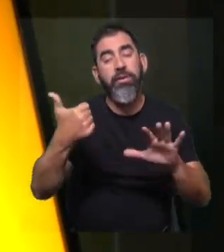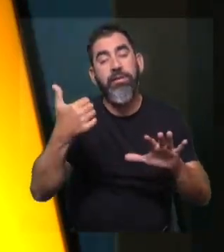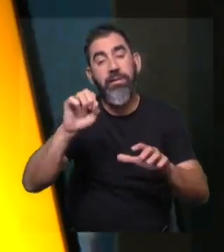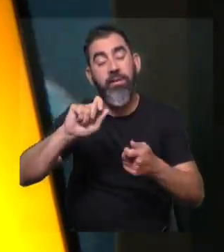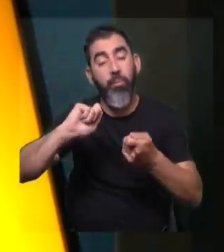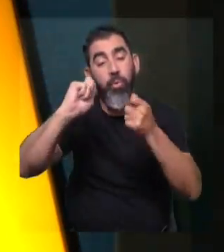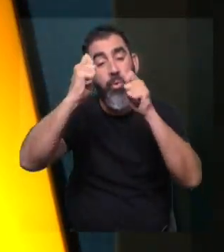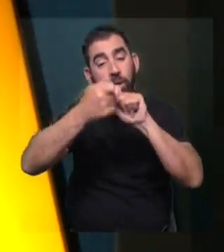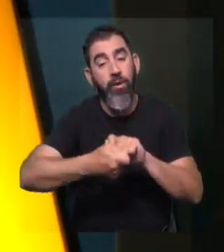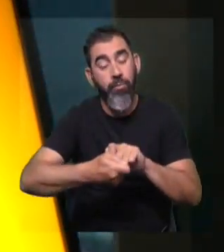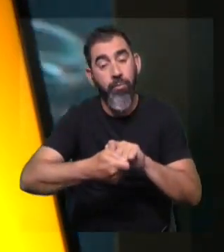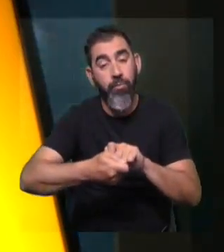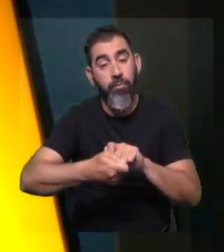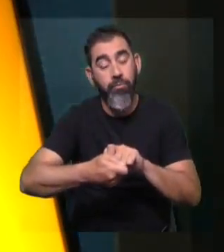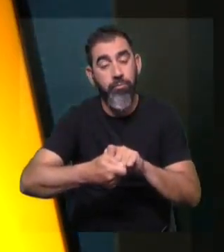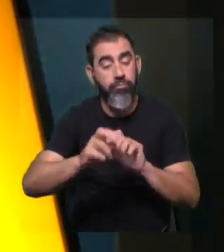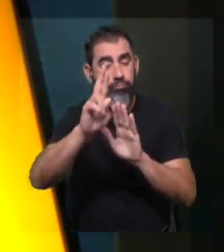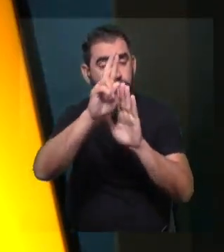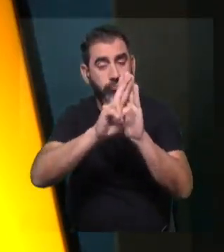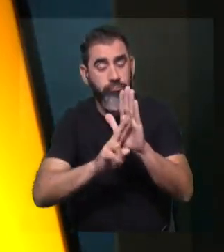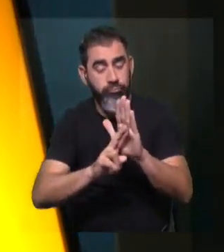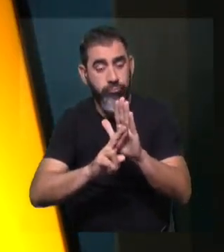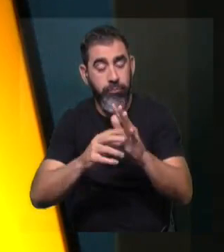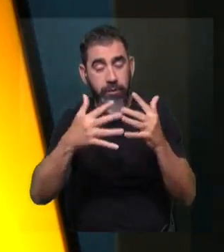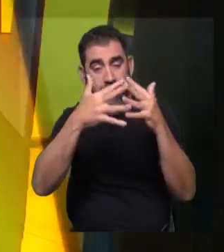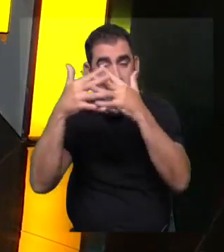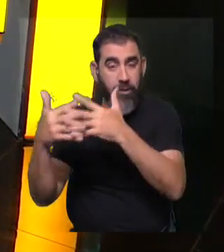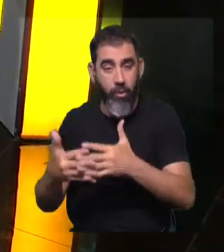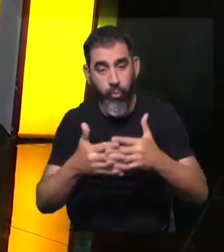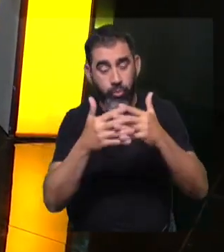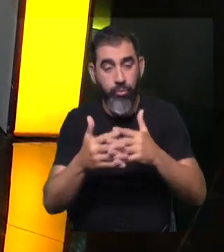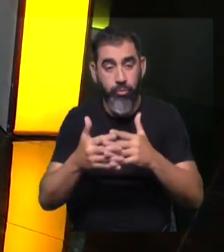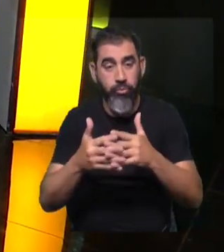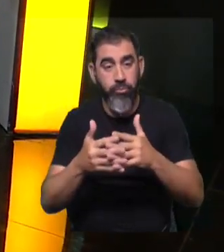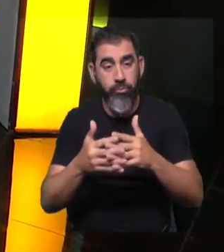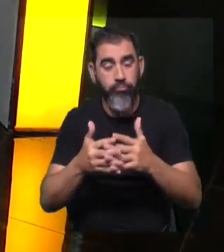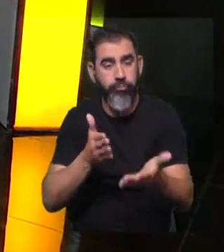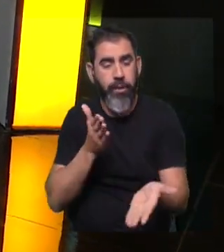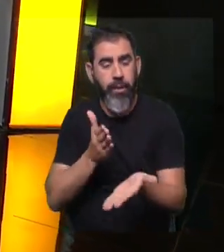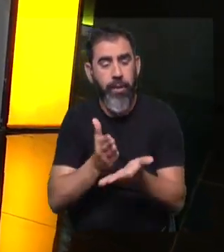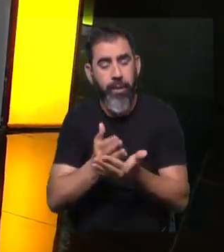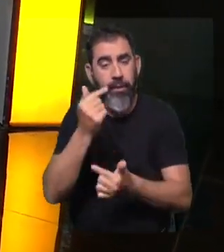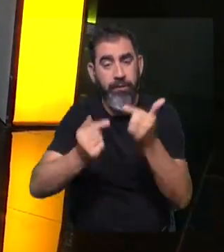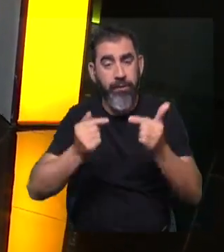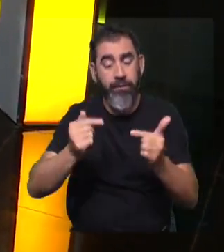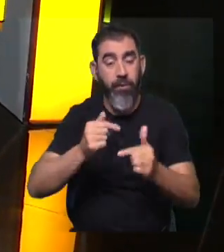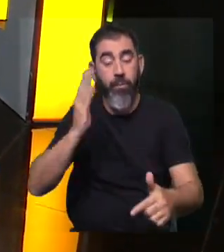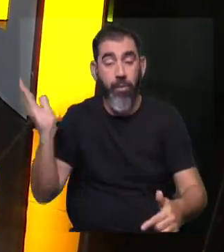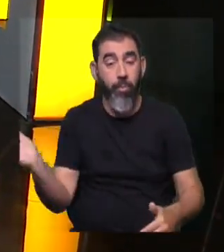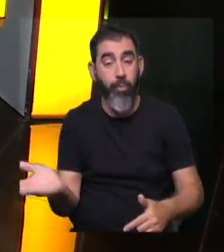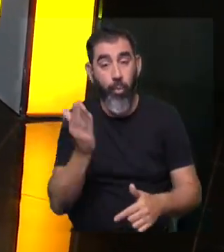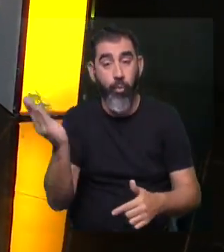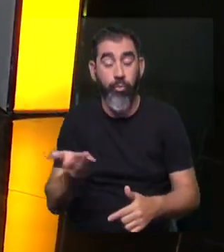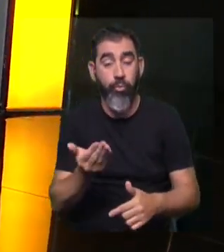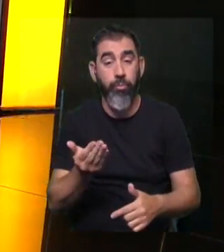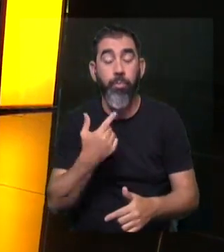en el organismo regulador, la agencia reguladora de Estados Unidos, la FDA, empezaron una serie de exigencias razonables para la producción. Por ejemplo,